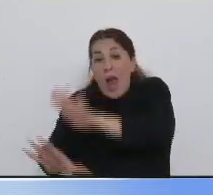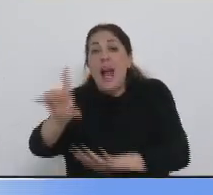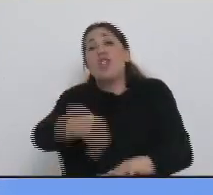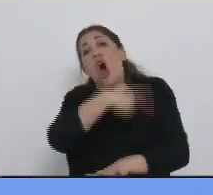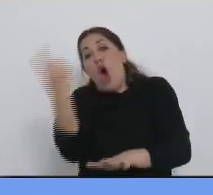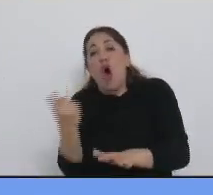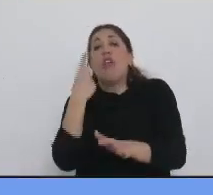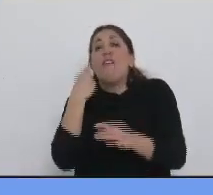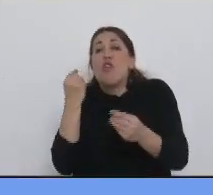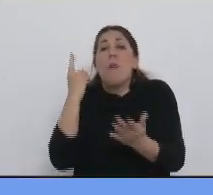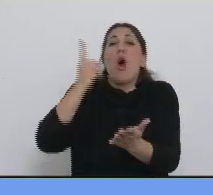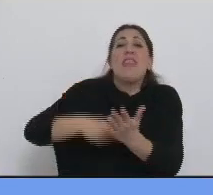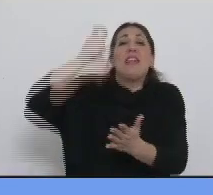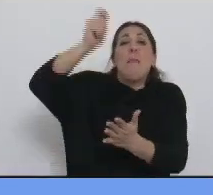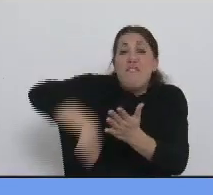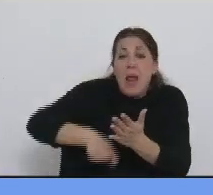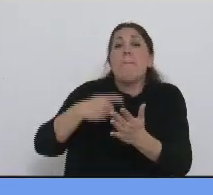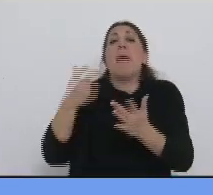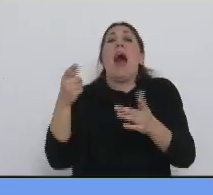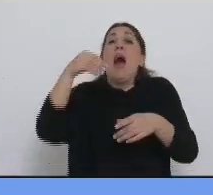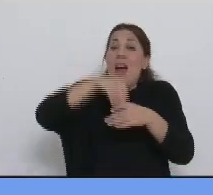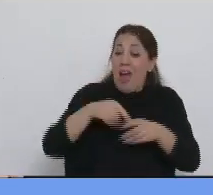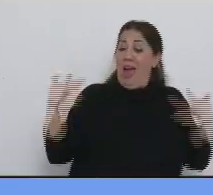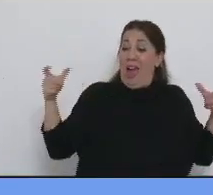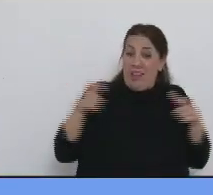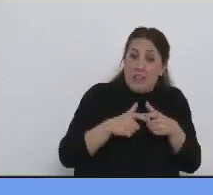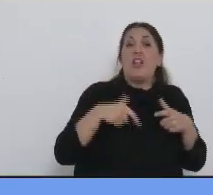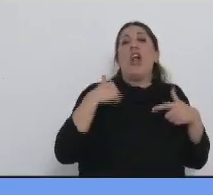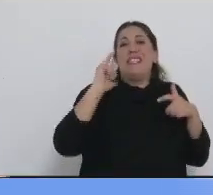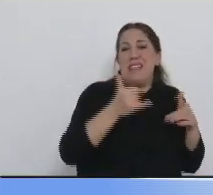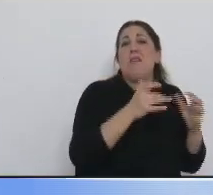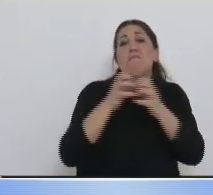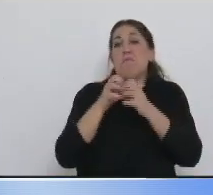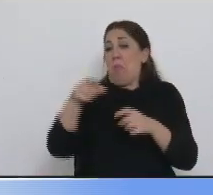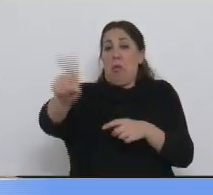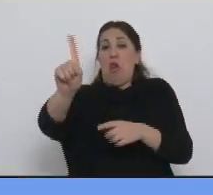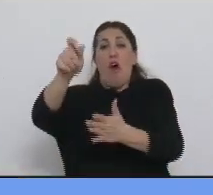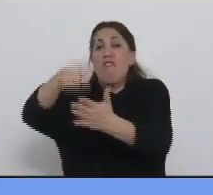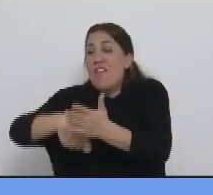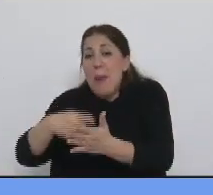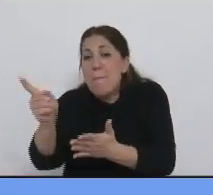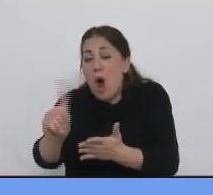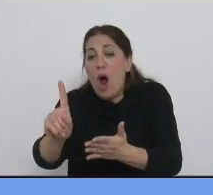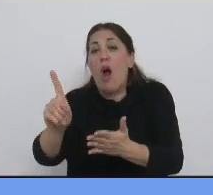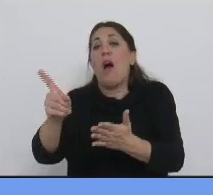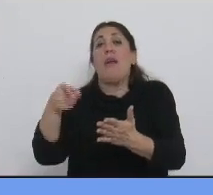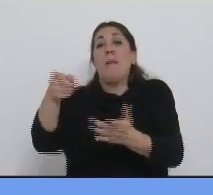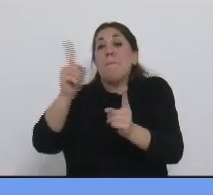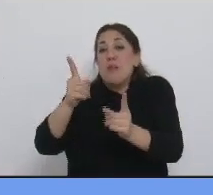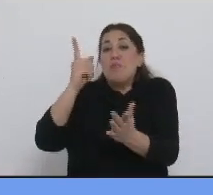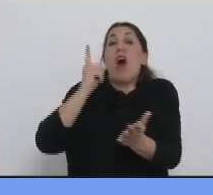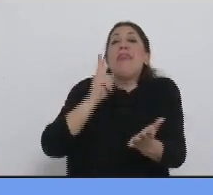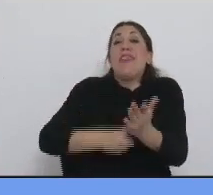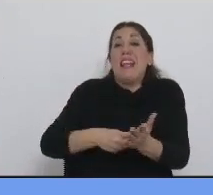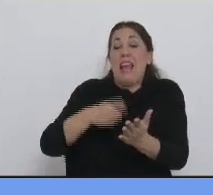minoría y discutirlo en el recinto cosa que no ocurrió no firmaron el este dictamen presentado por